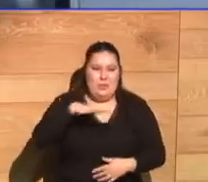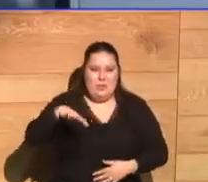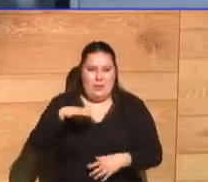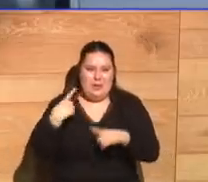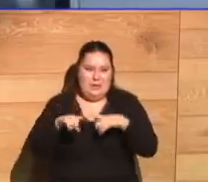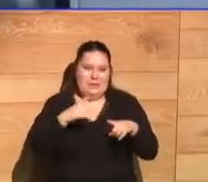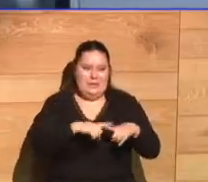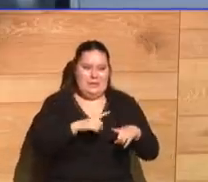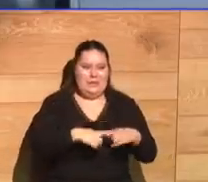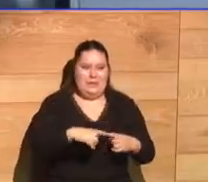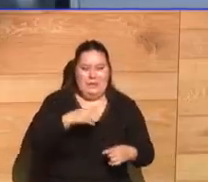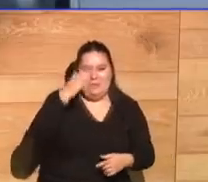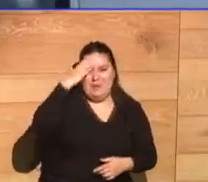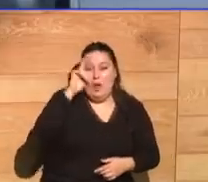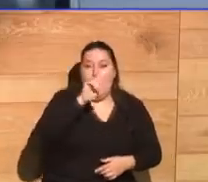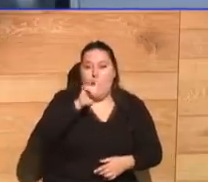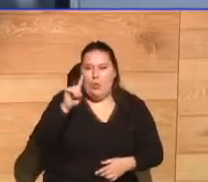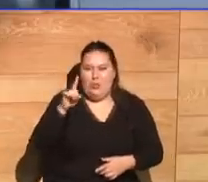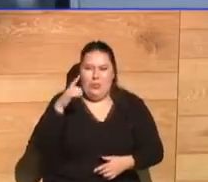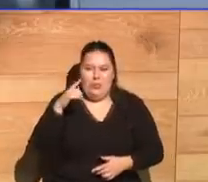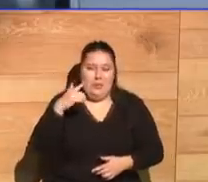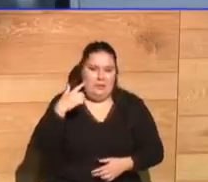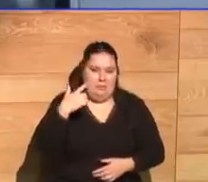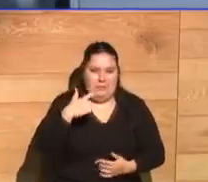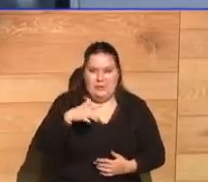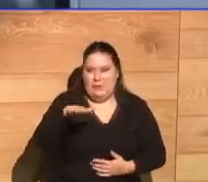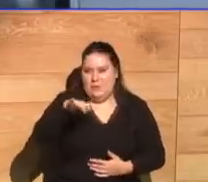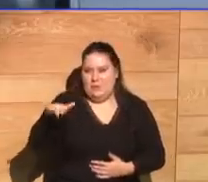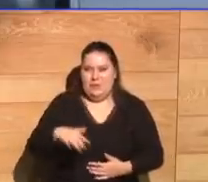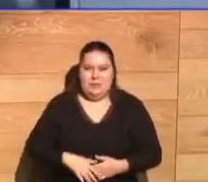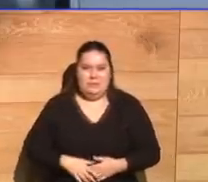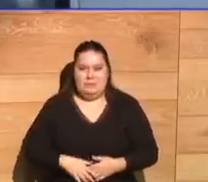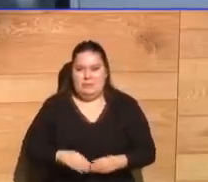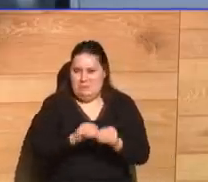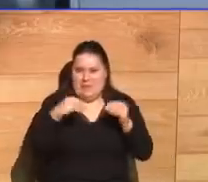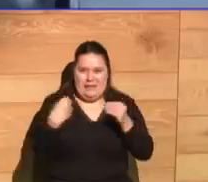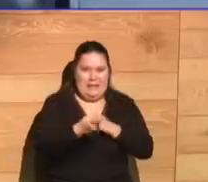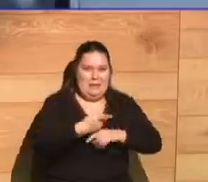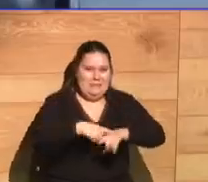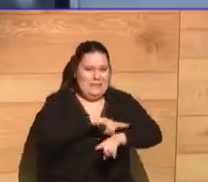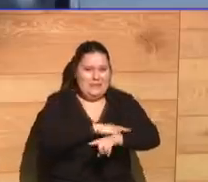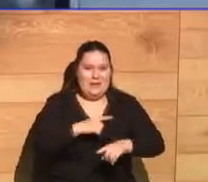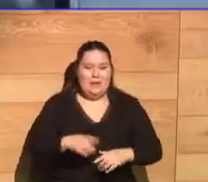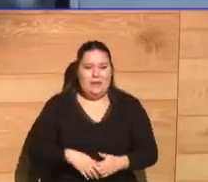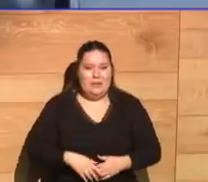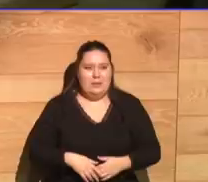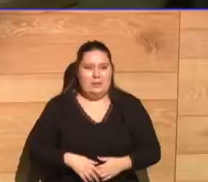unidad principal y segunda unidad, 11 unidades, tomando material de... Bueno, en fin, para empezar, para todos estos vuelos hace falta material,